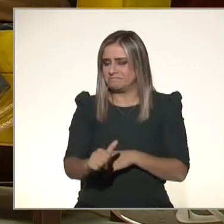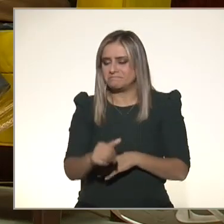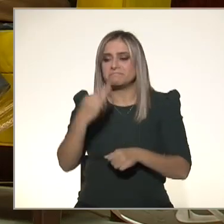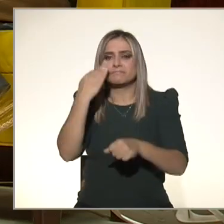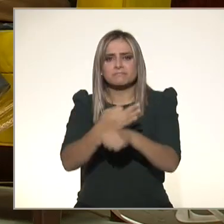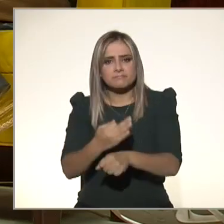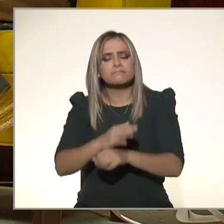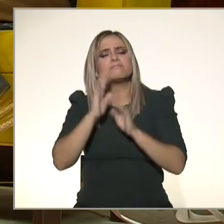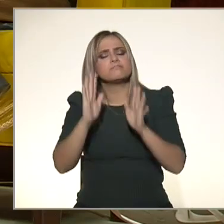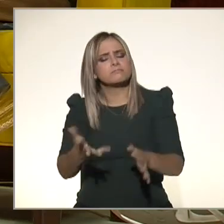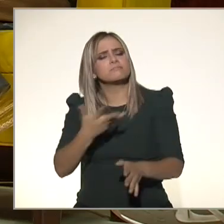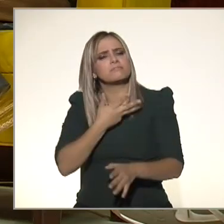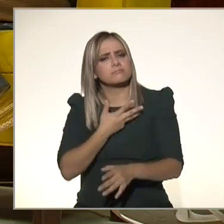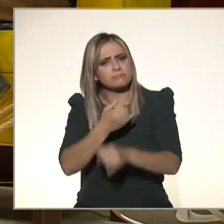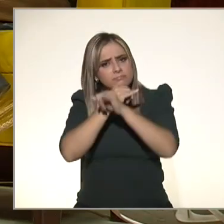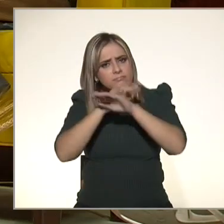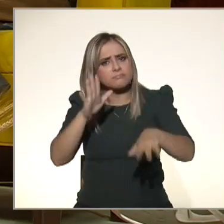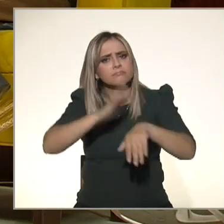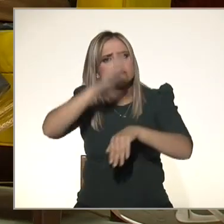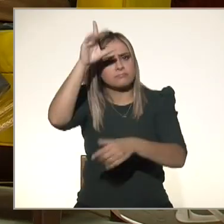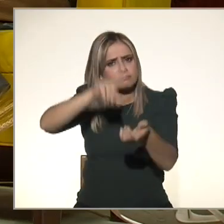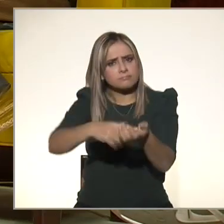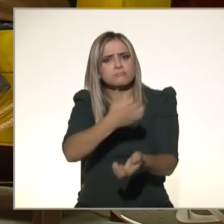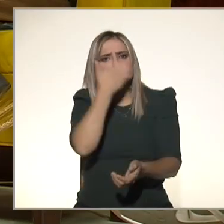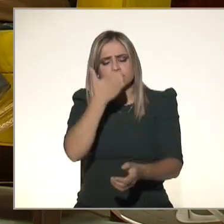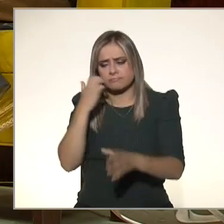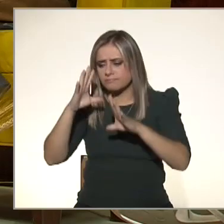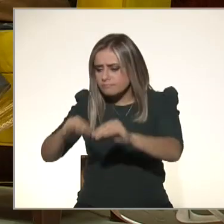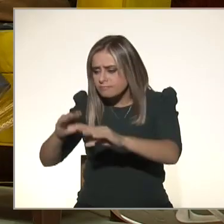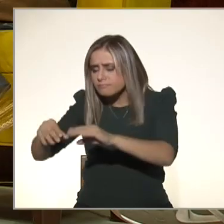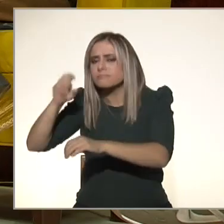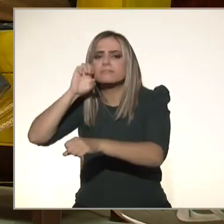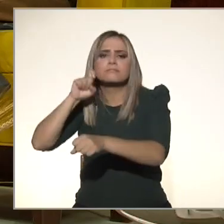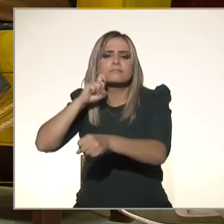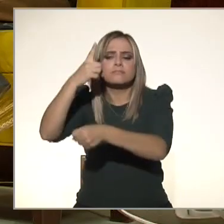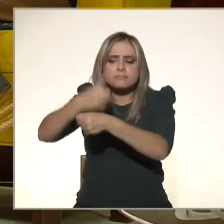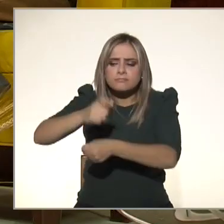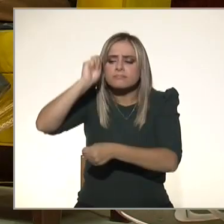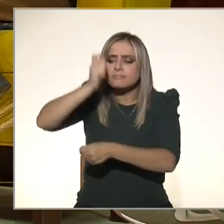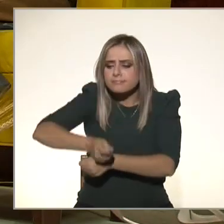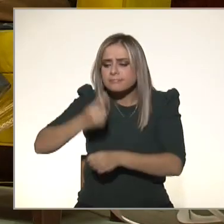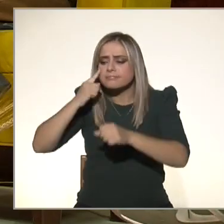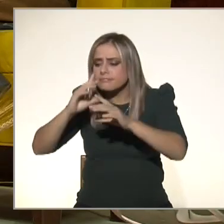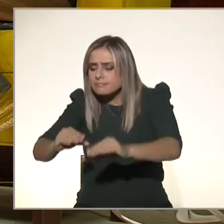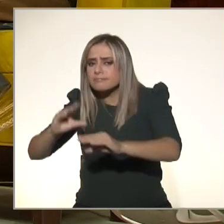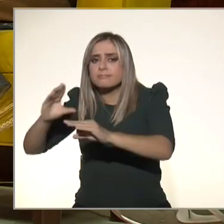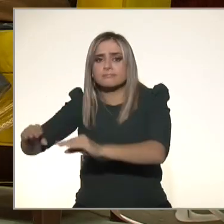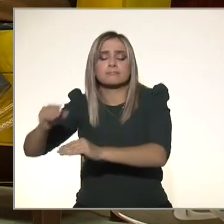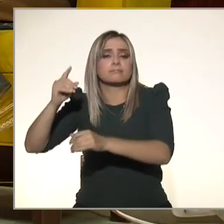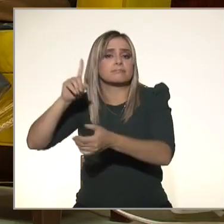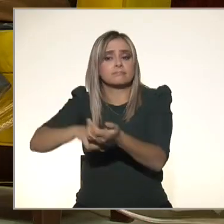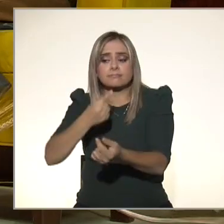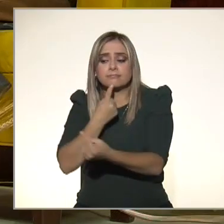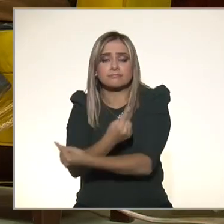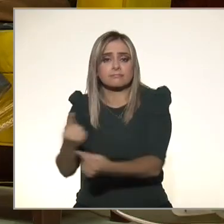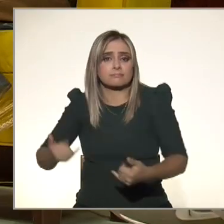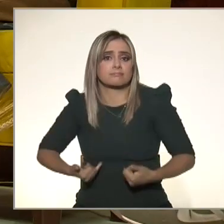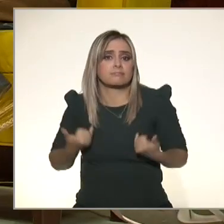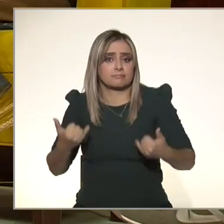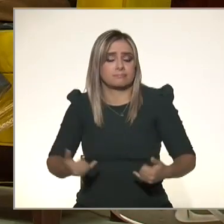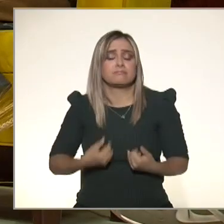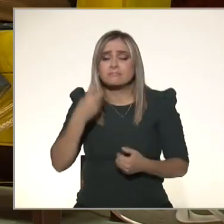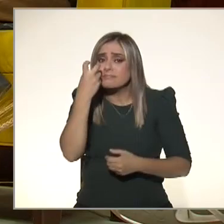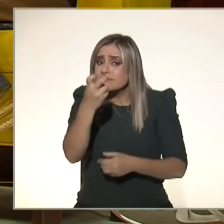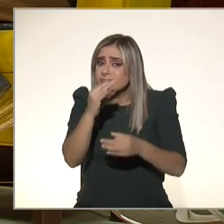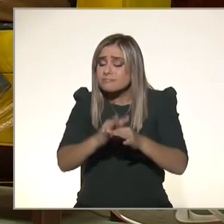encontrar herramientas para poder dirigir su sexualidad desde una temprana edad. Que eso es muy clave, una temprana edad, porque